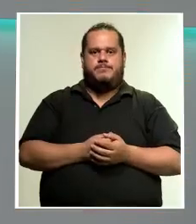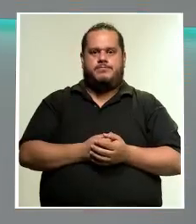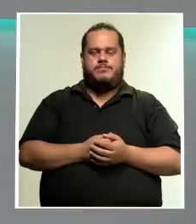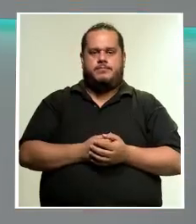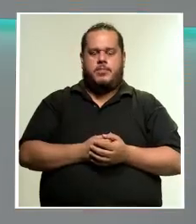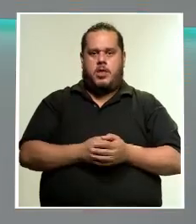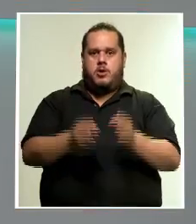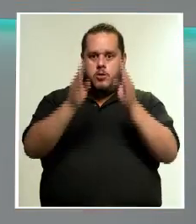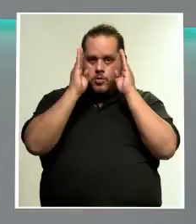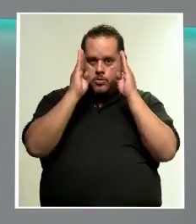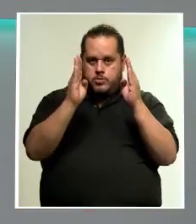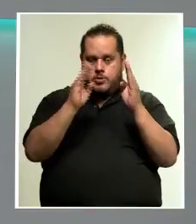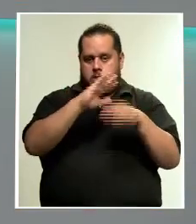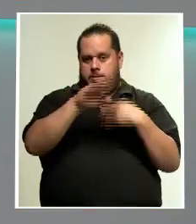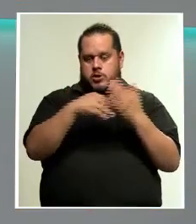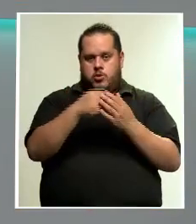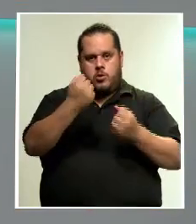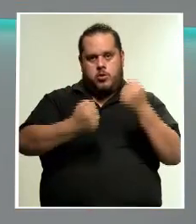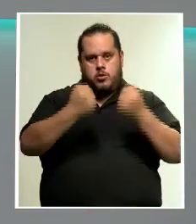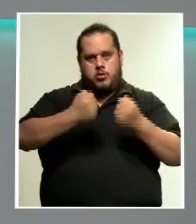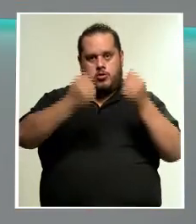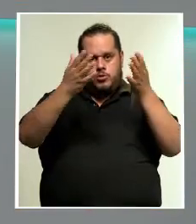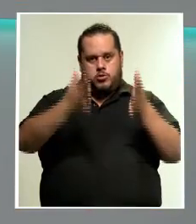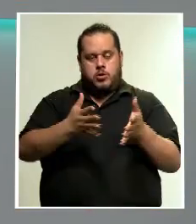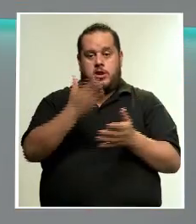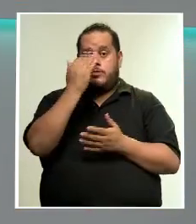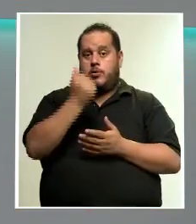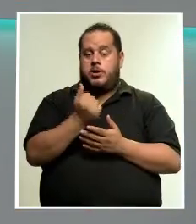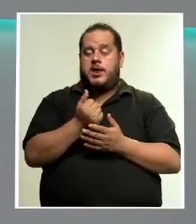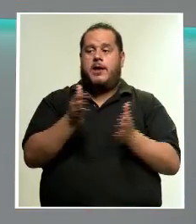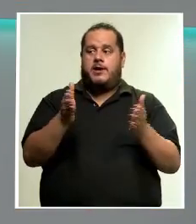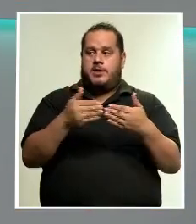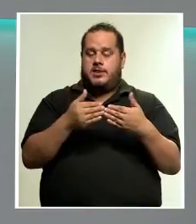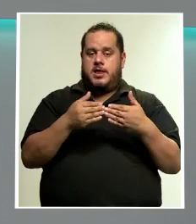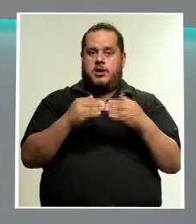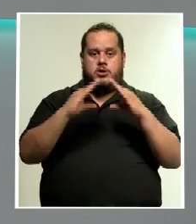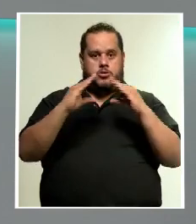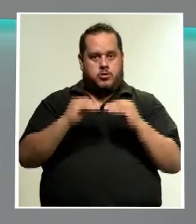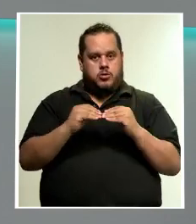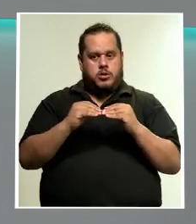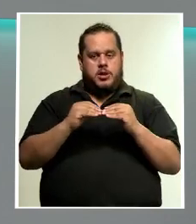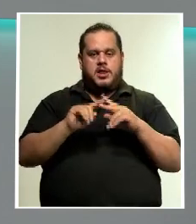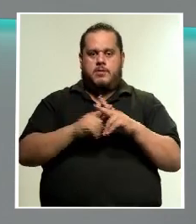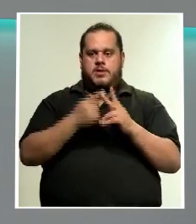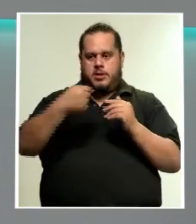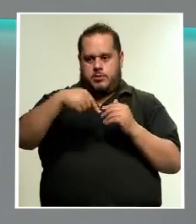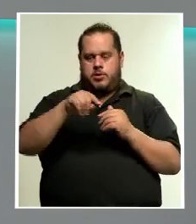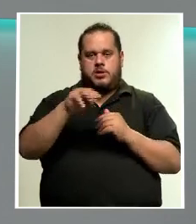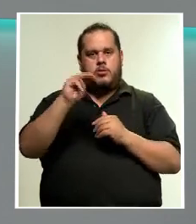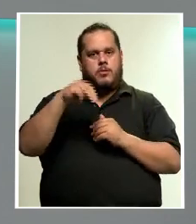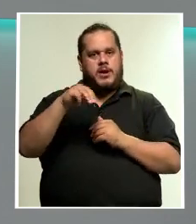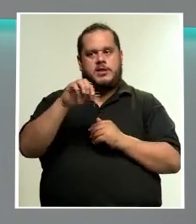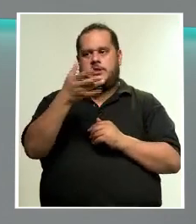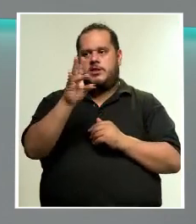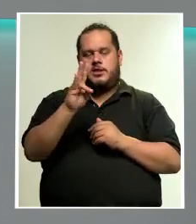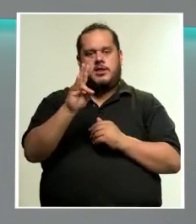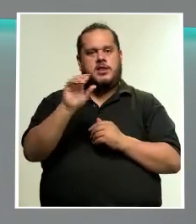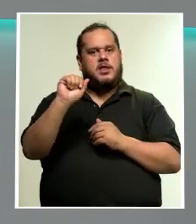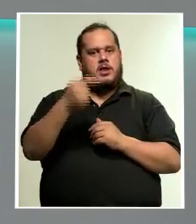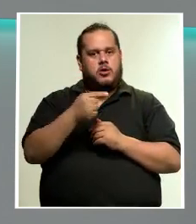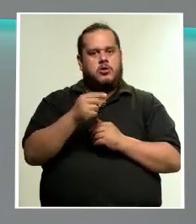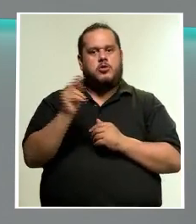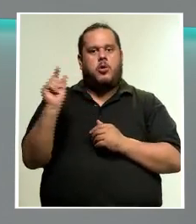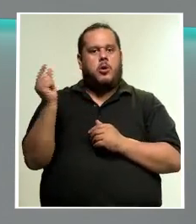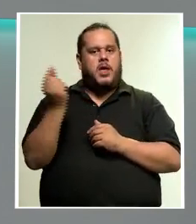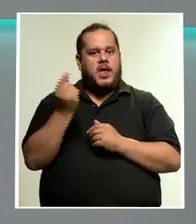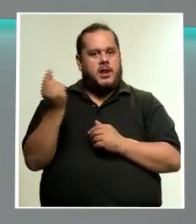Mucha atención para todos los conductores porque habrán cierres nocturnos a partir del próximo martes 17 de agosto en el sector de La